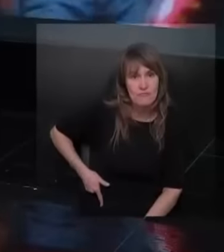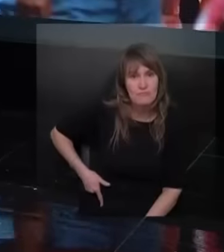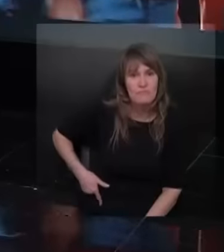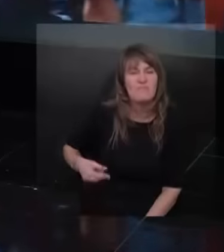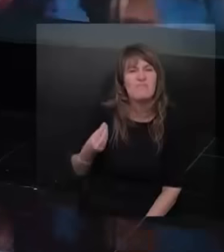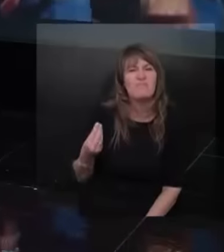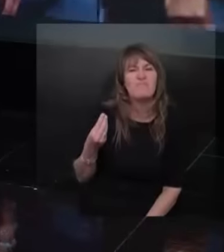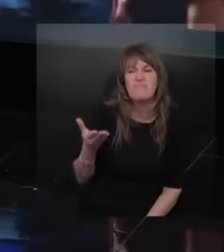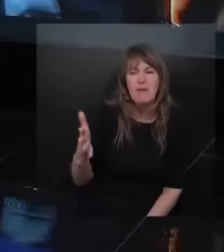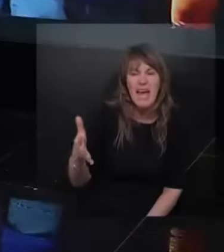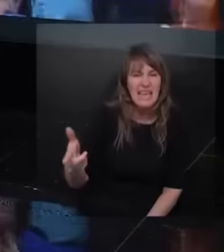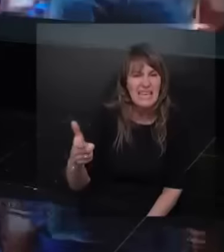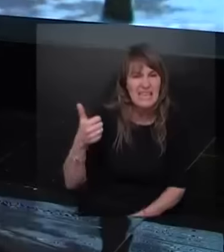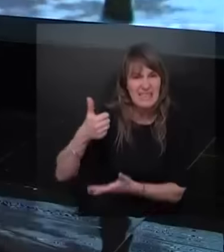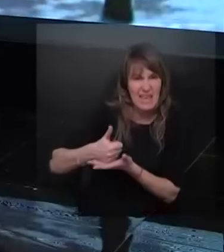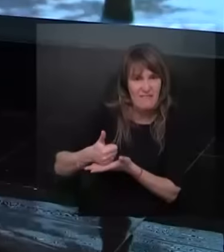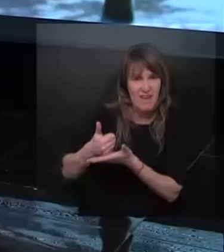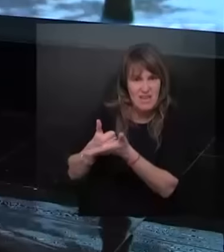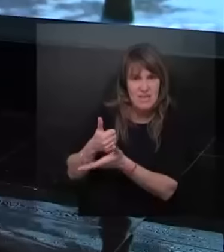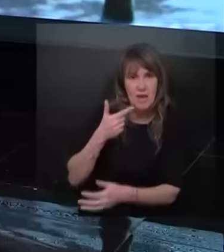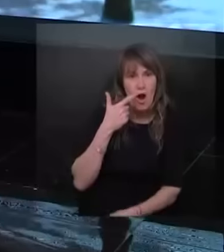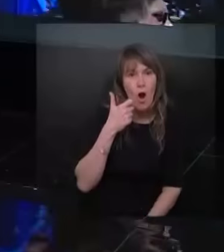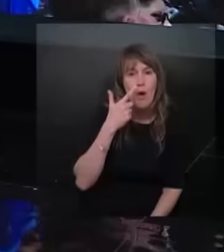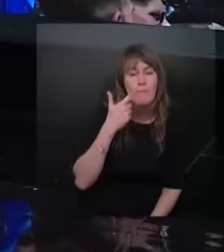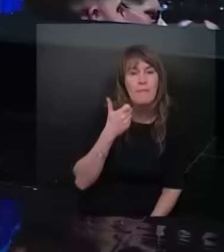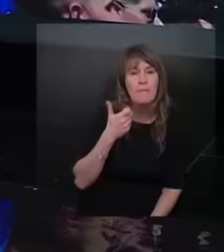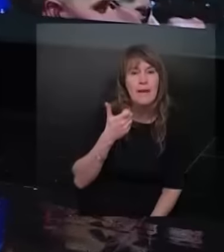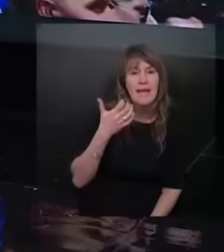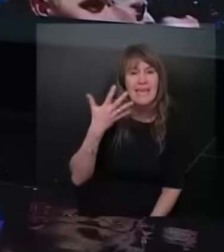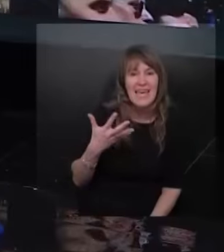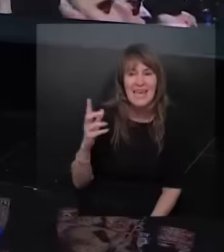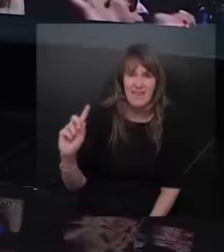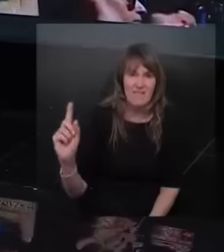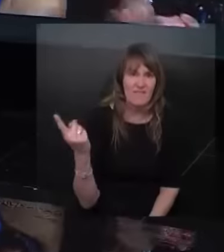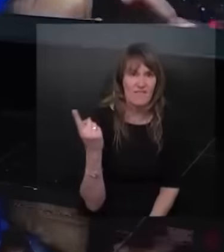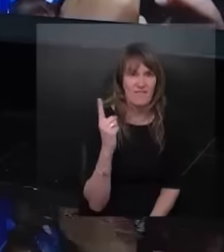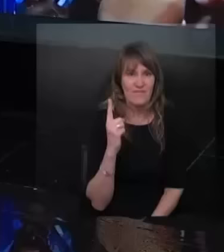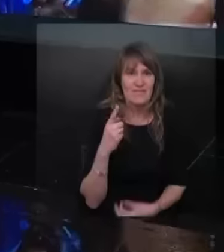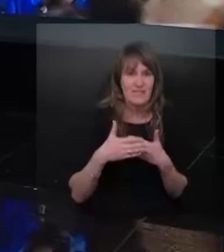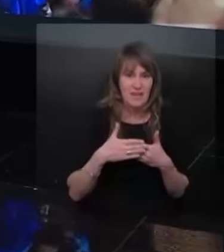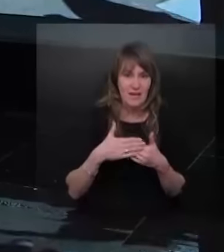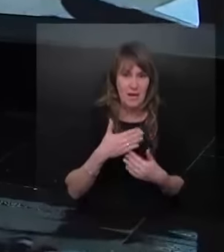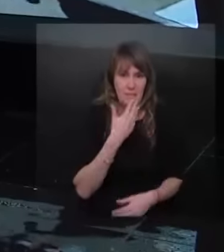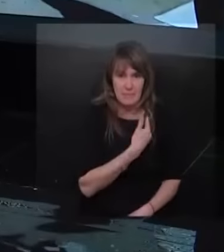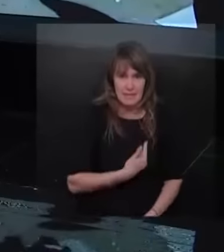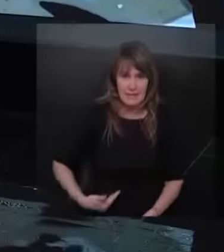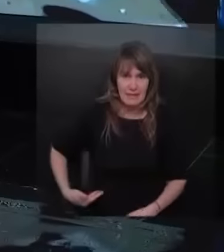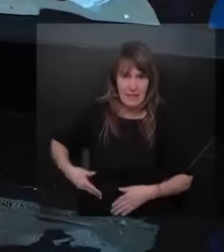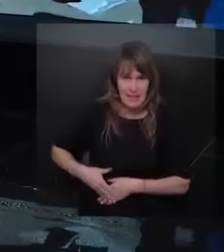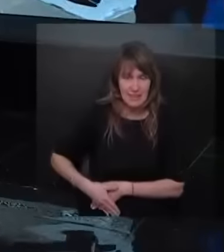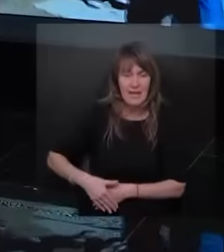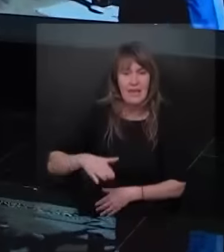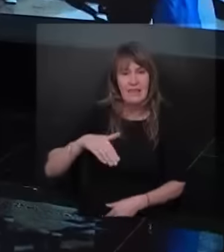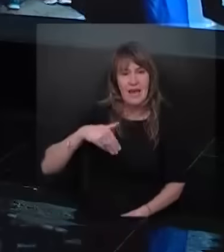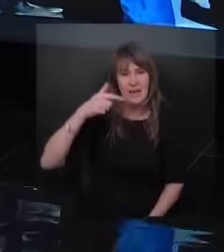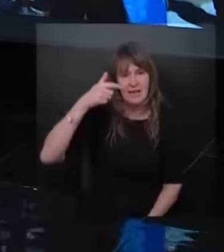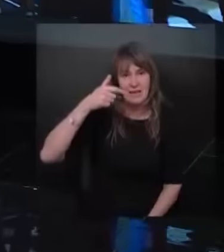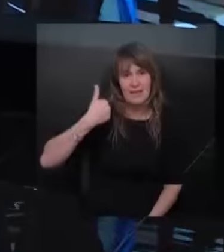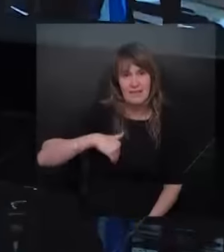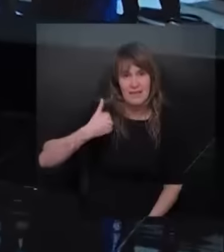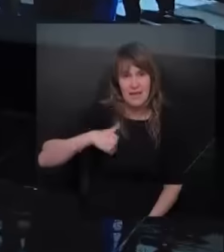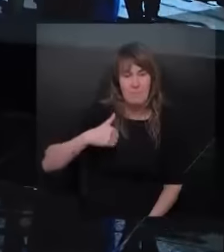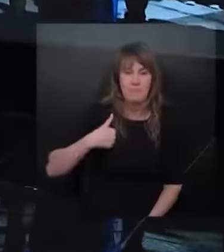muy bien Cuál era el motivo por el cual este hombre pretendía acceder a donde hablaba el presidente argentino pero en otro plano la gran nota la dio